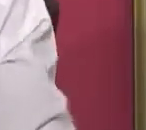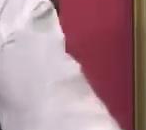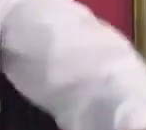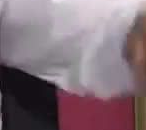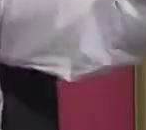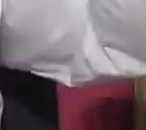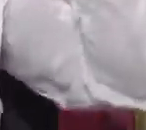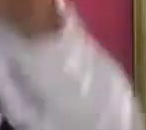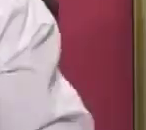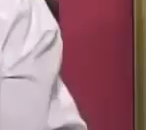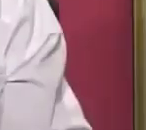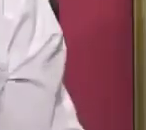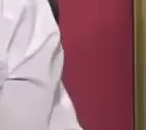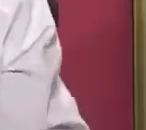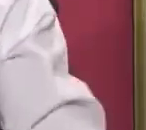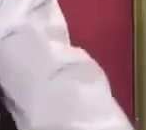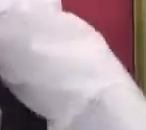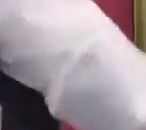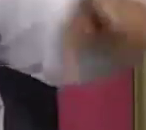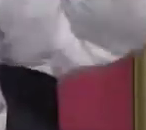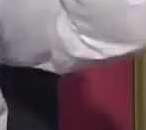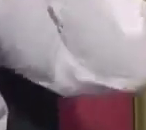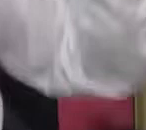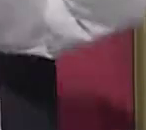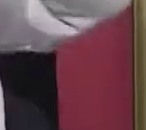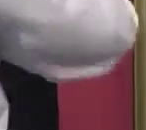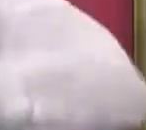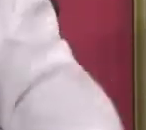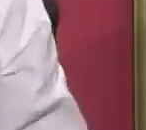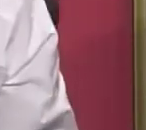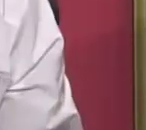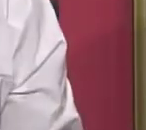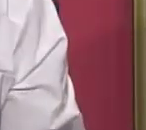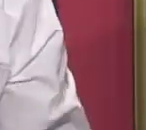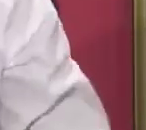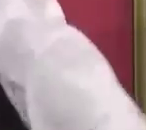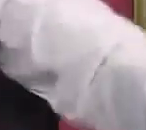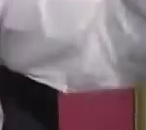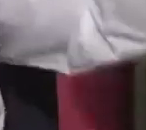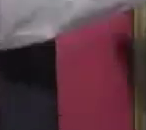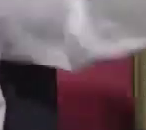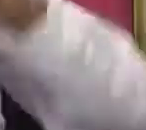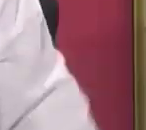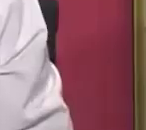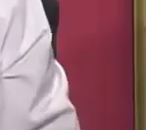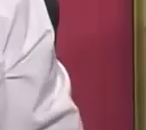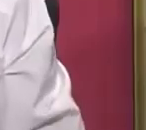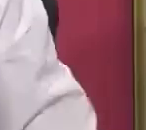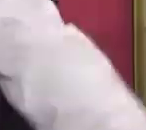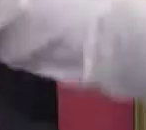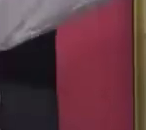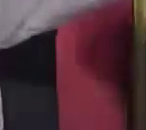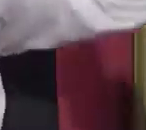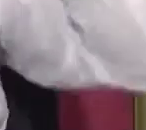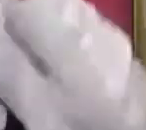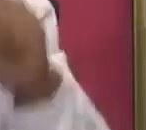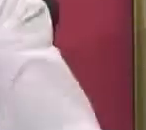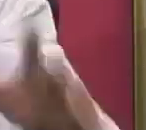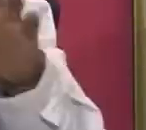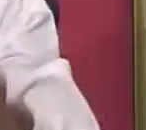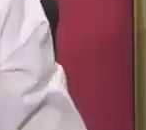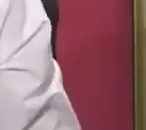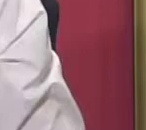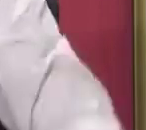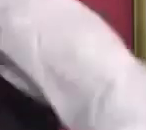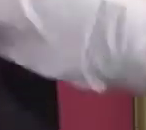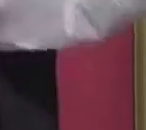espanta viendo estos matutinos, viendo como a cinco continentes está llegando la palabra. Aleluya. Está llegando